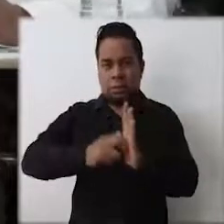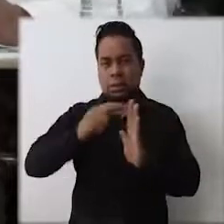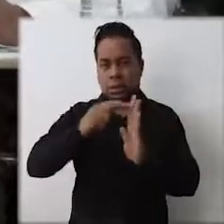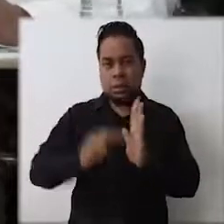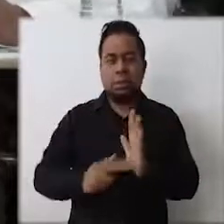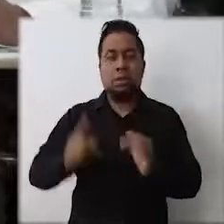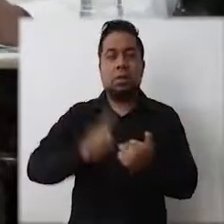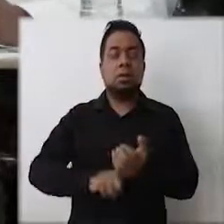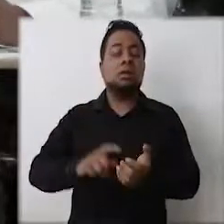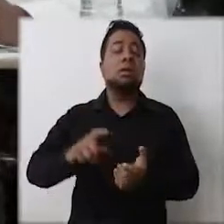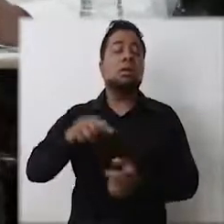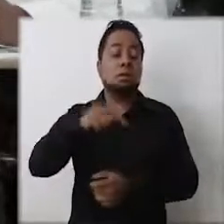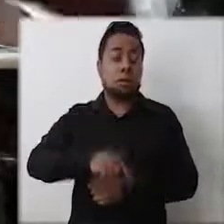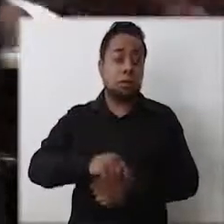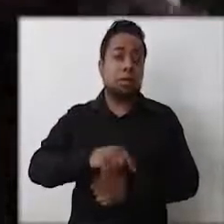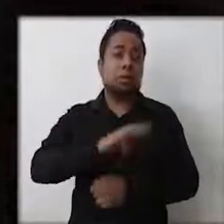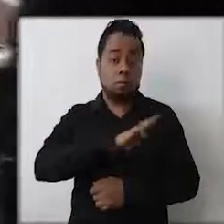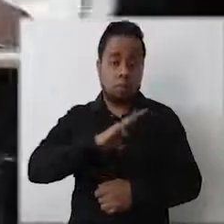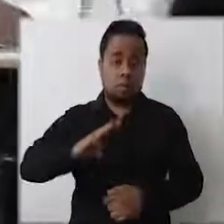regidora.